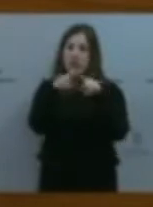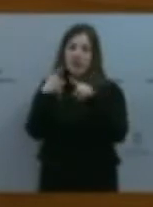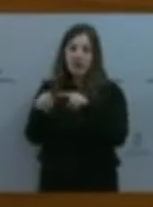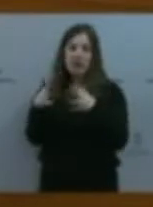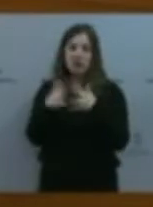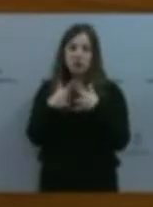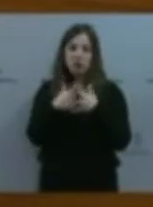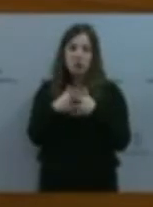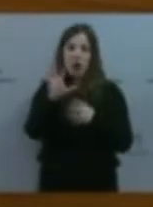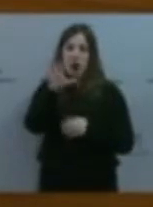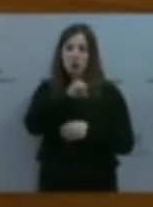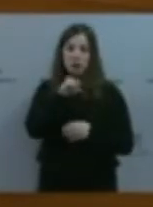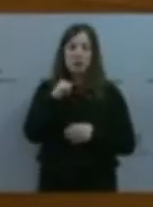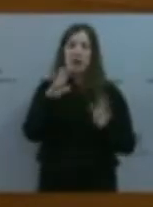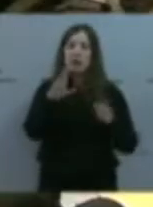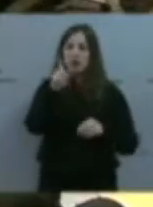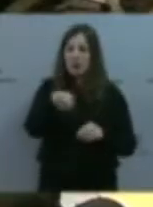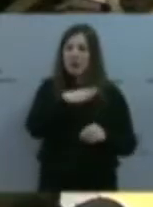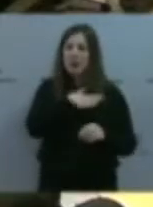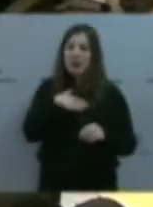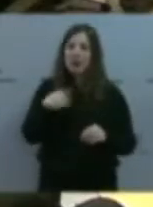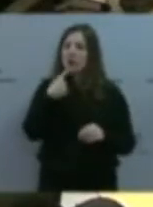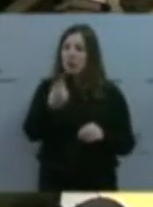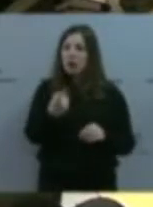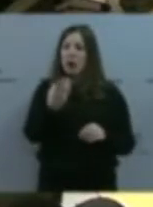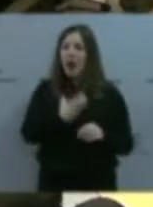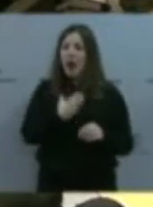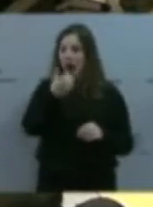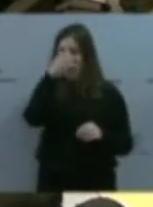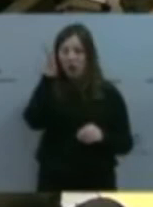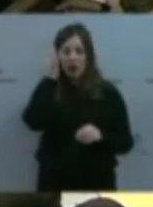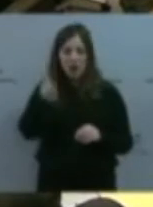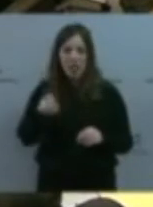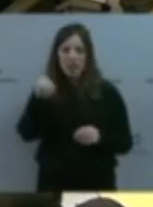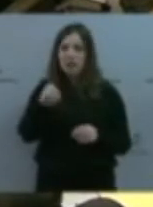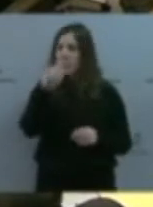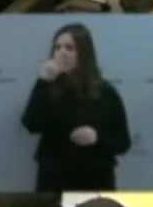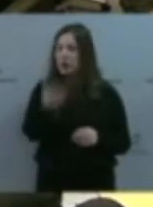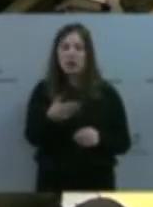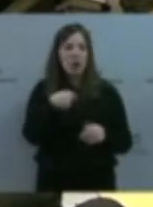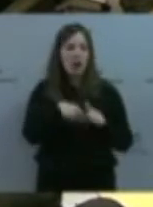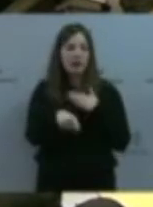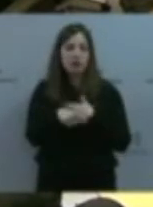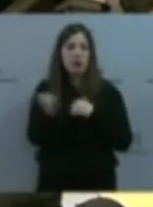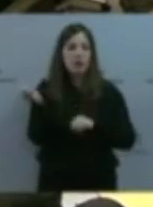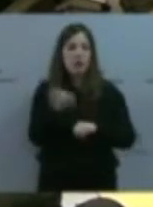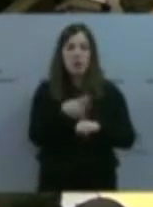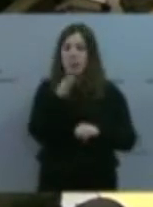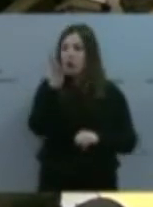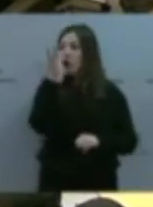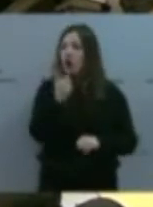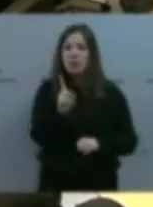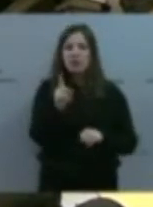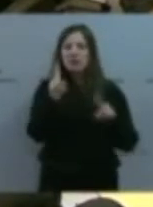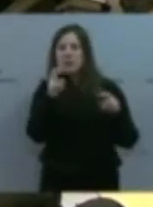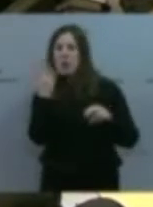citar alcaldes y alcaldesas que han sido muy honestos en la gestión de los fondos. Porque no me gusta esto de la sospecha generalizada. A mí esto de que vayamos